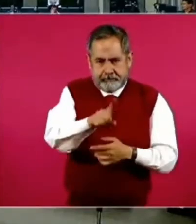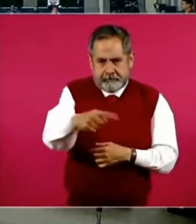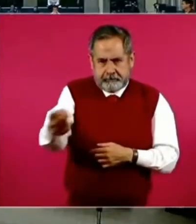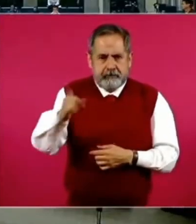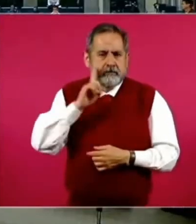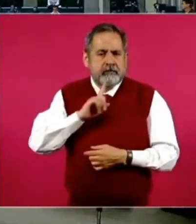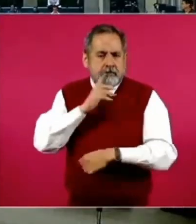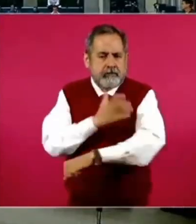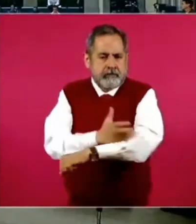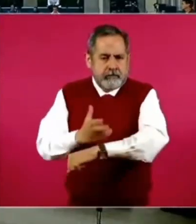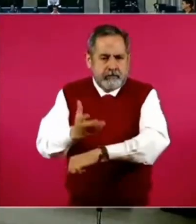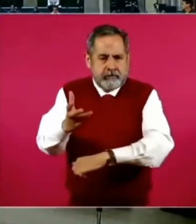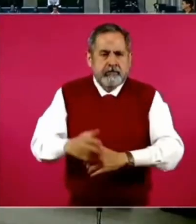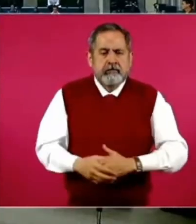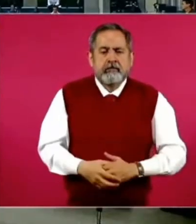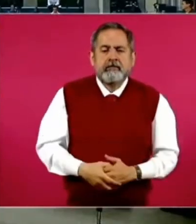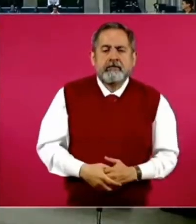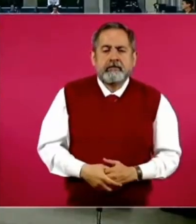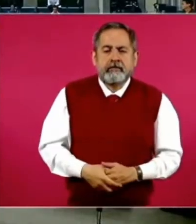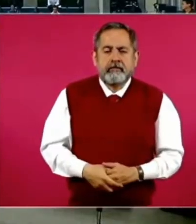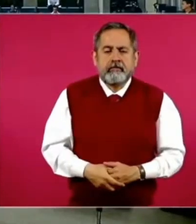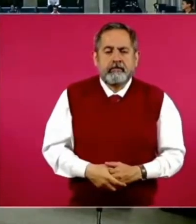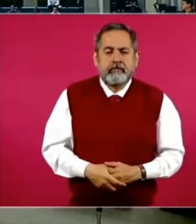con la compañera.